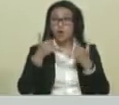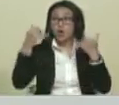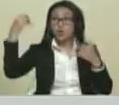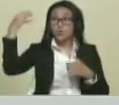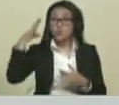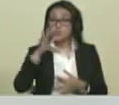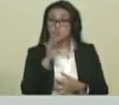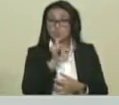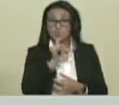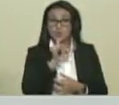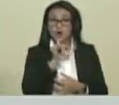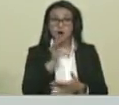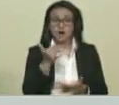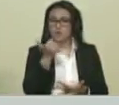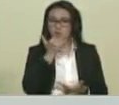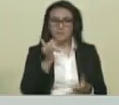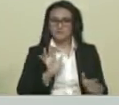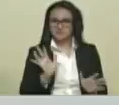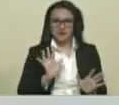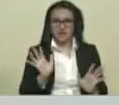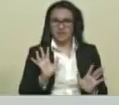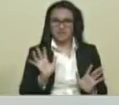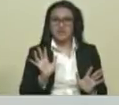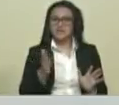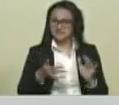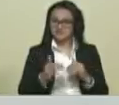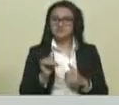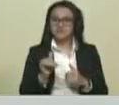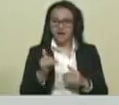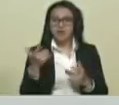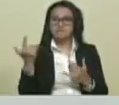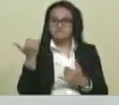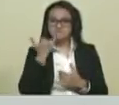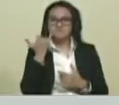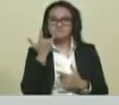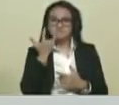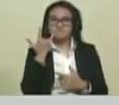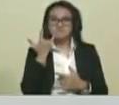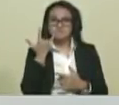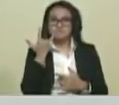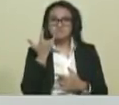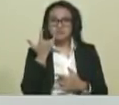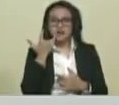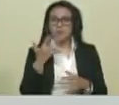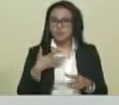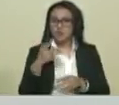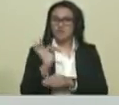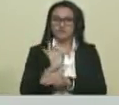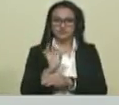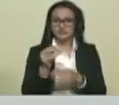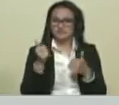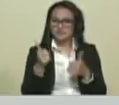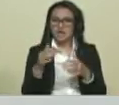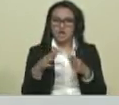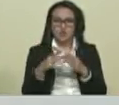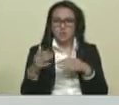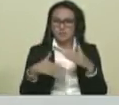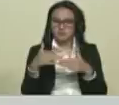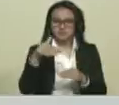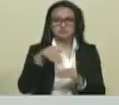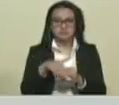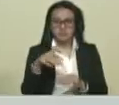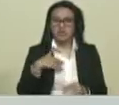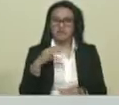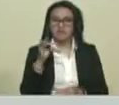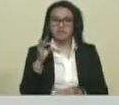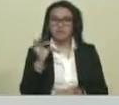en un centro de votación no pasa nada. Tienen baterías y pueden funcionar durante todo el proceso electoral,